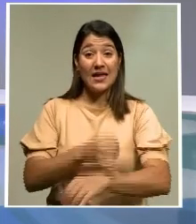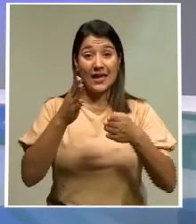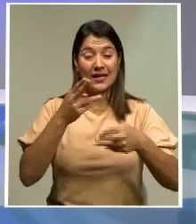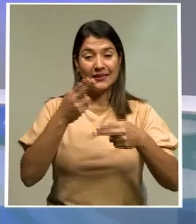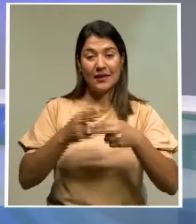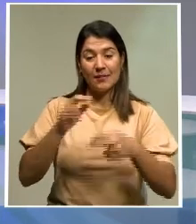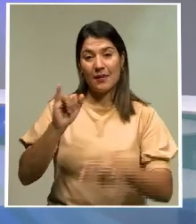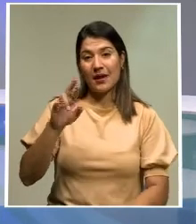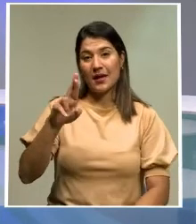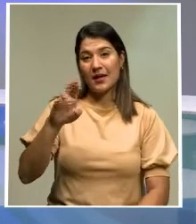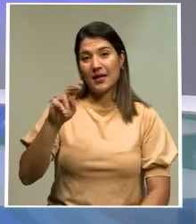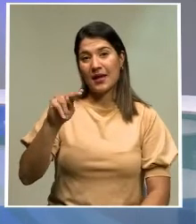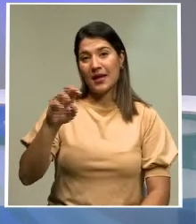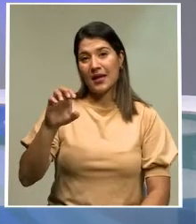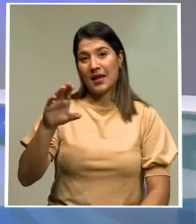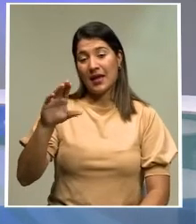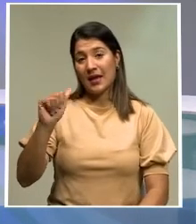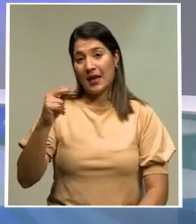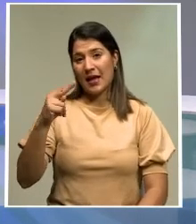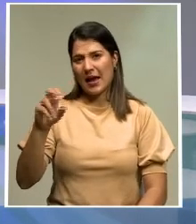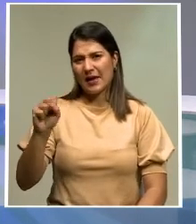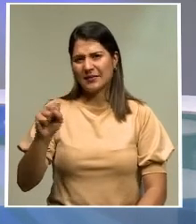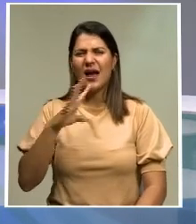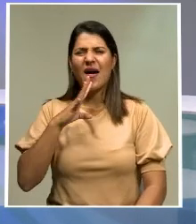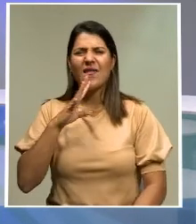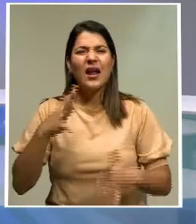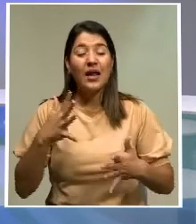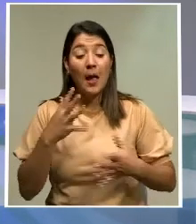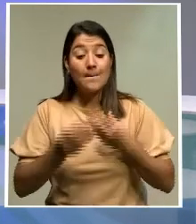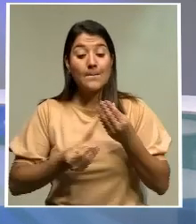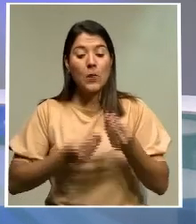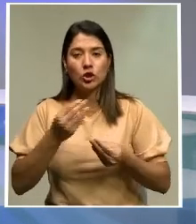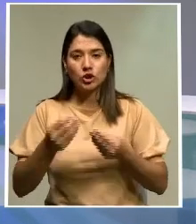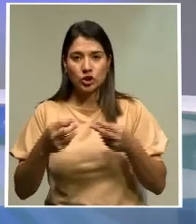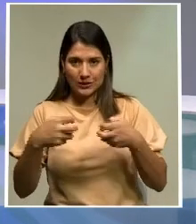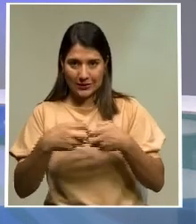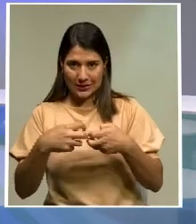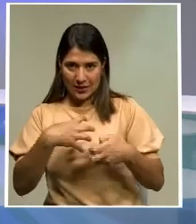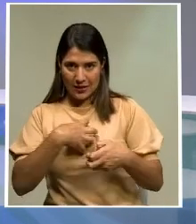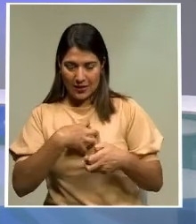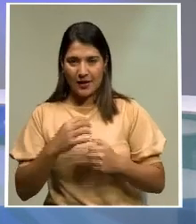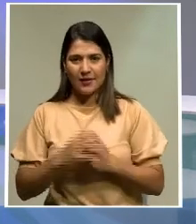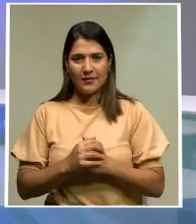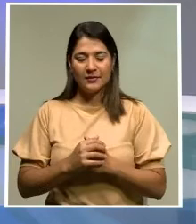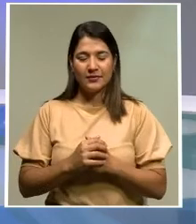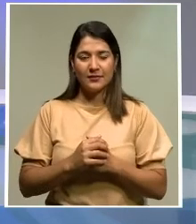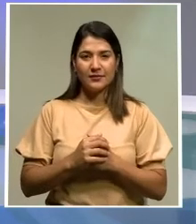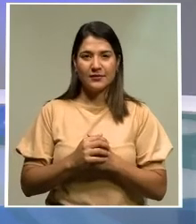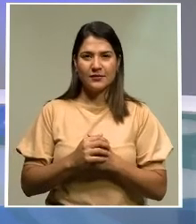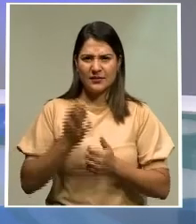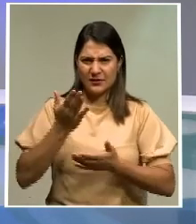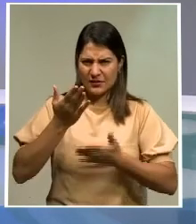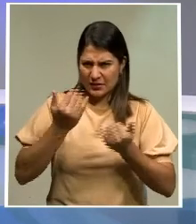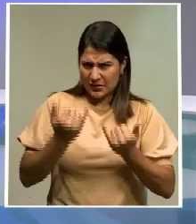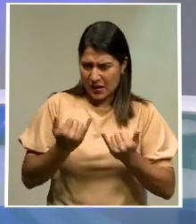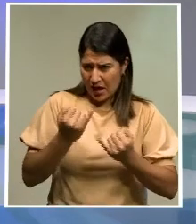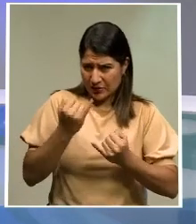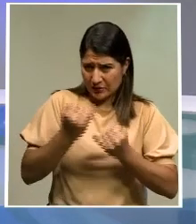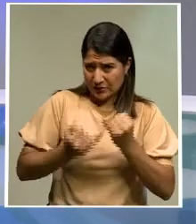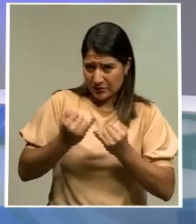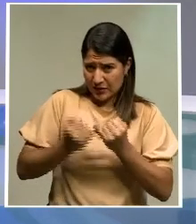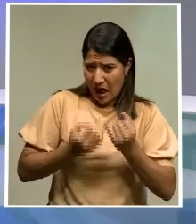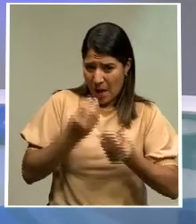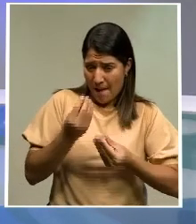Cañas. Vamos a hablar sobre autogeneración eléctrica. ¿Está llegando a su fin la